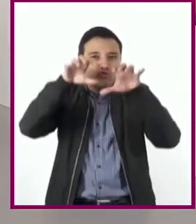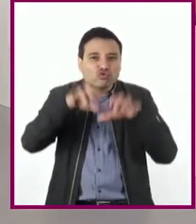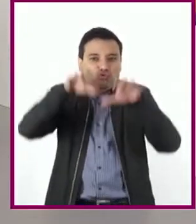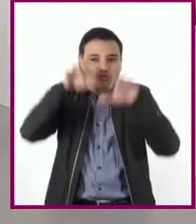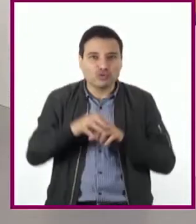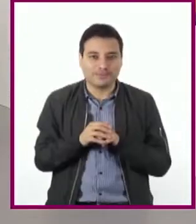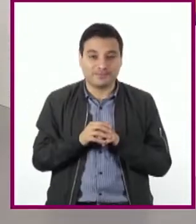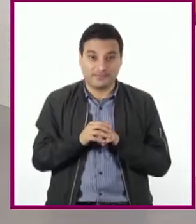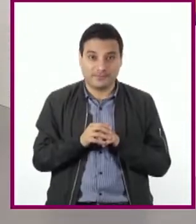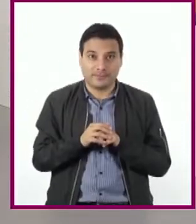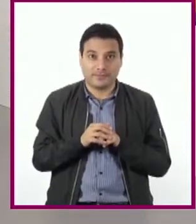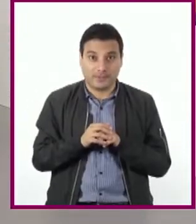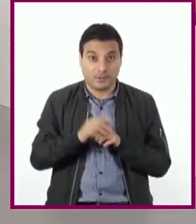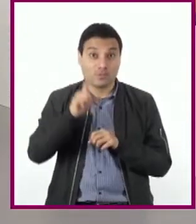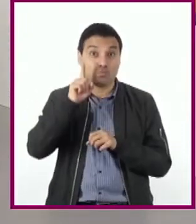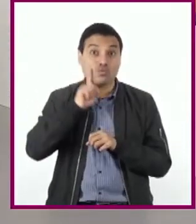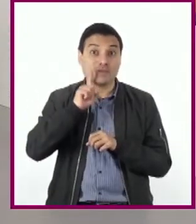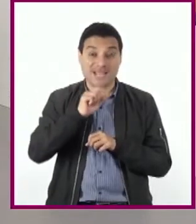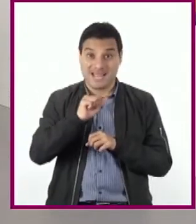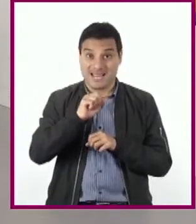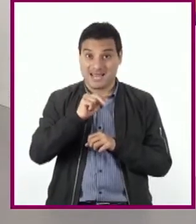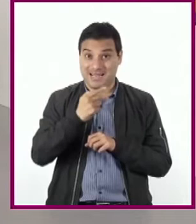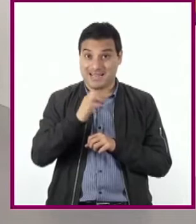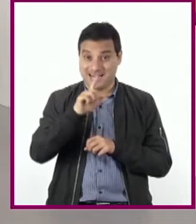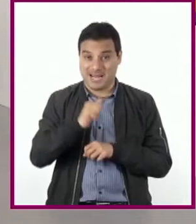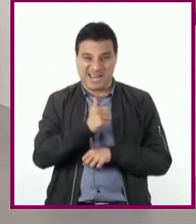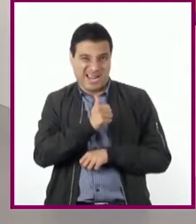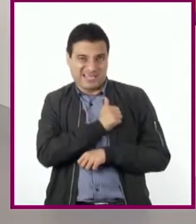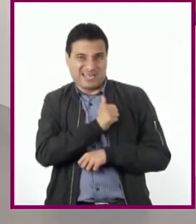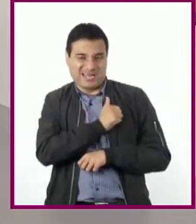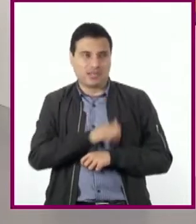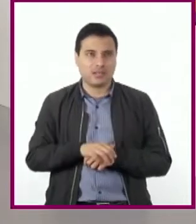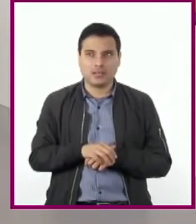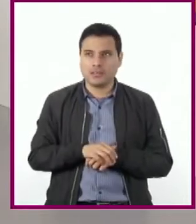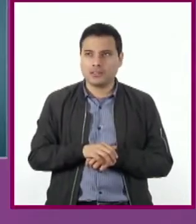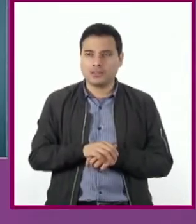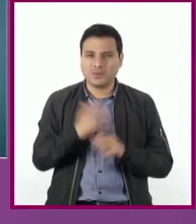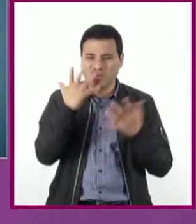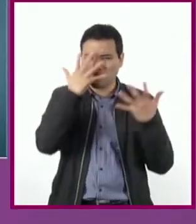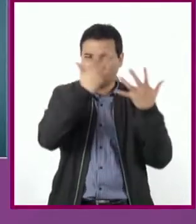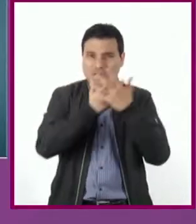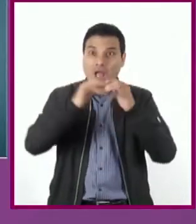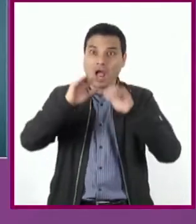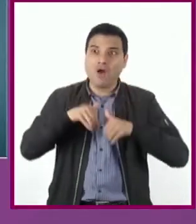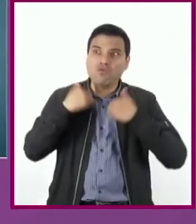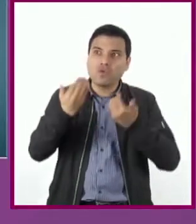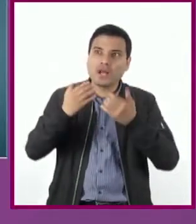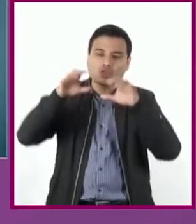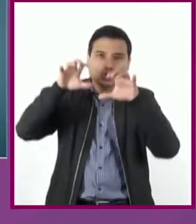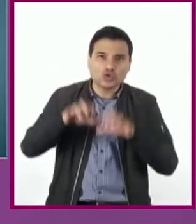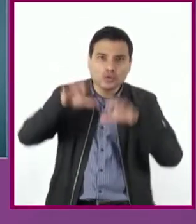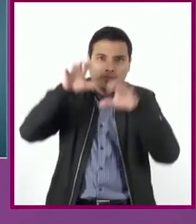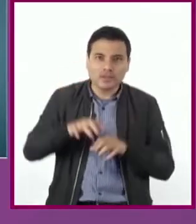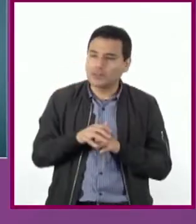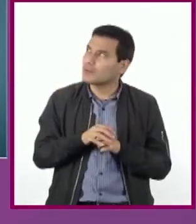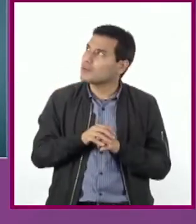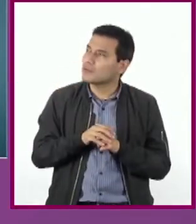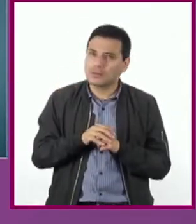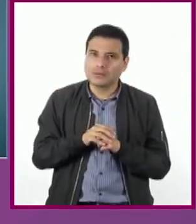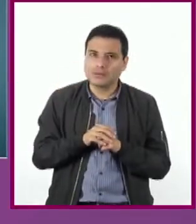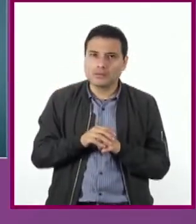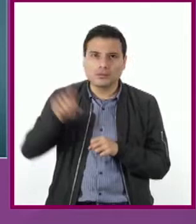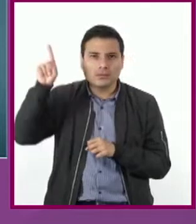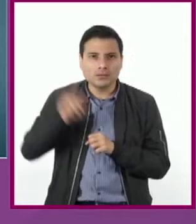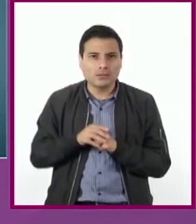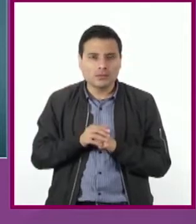Ángela está confundida cuando oye que afuera empieza a llover. ¿Qué crees que le está pasando al estado